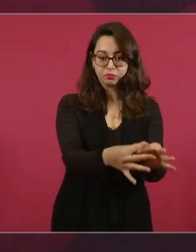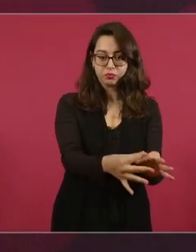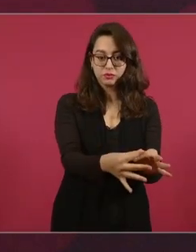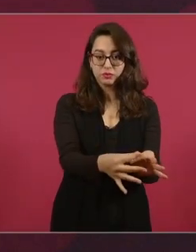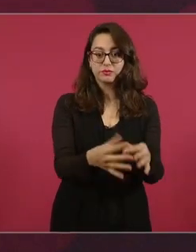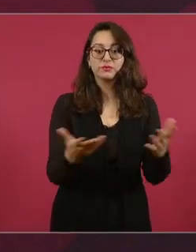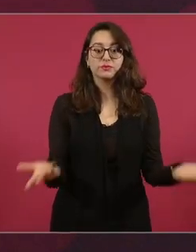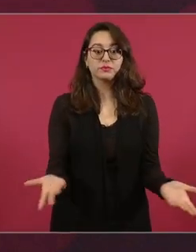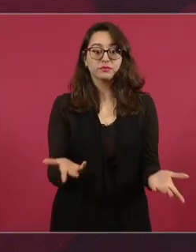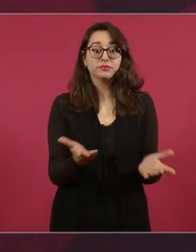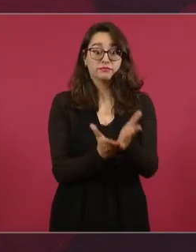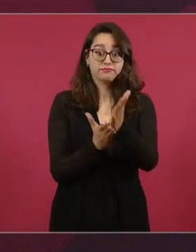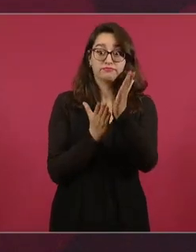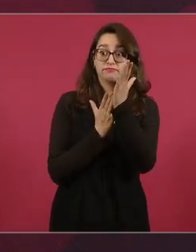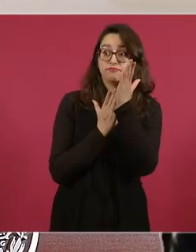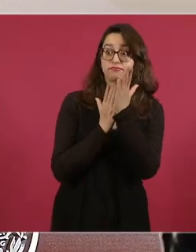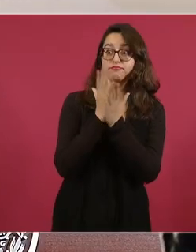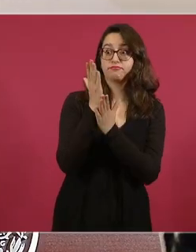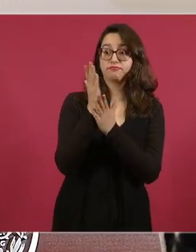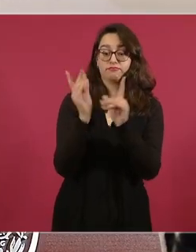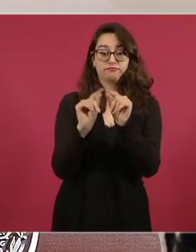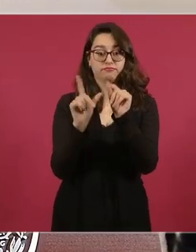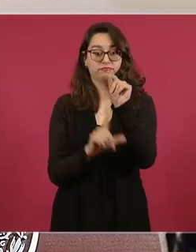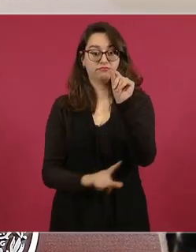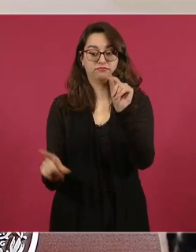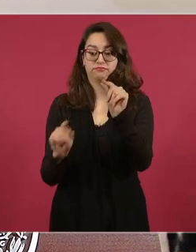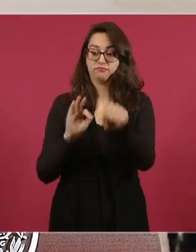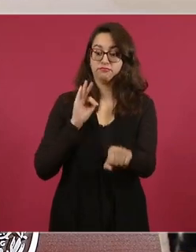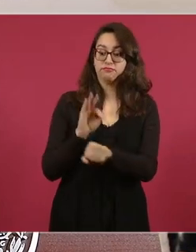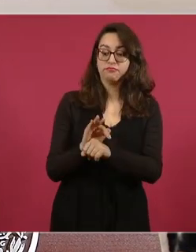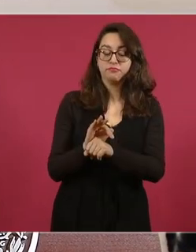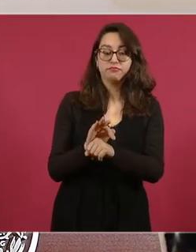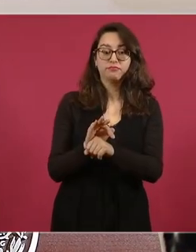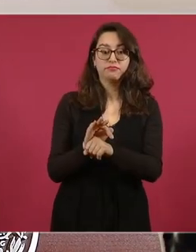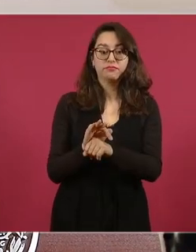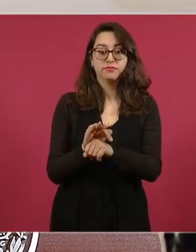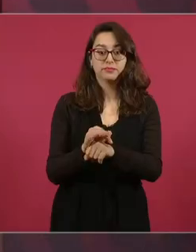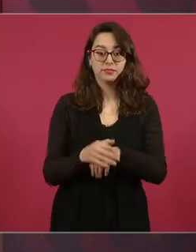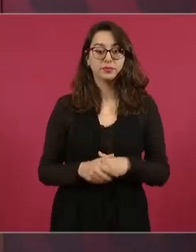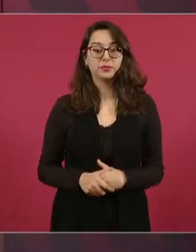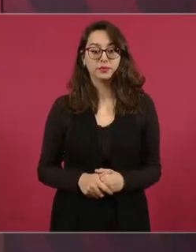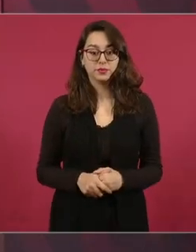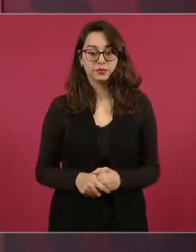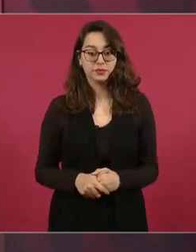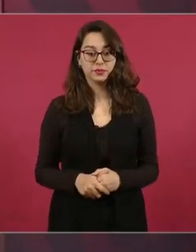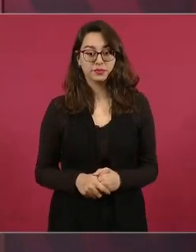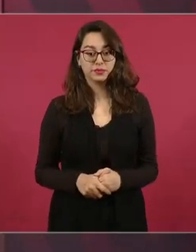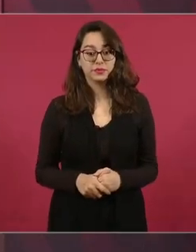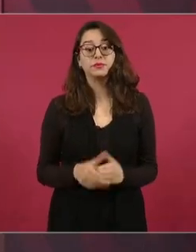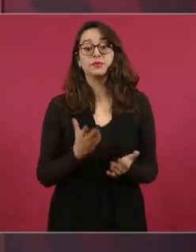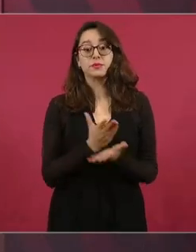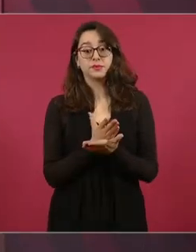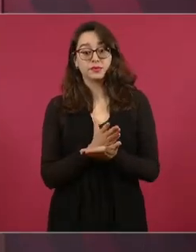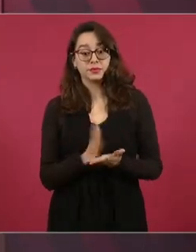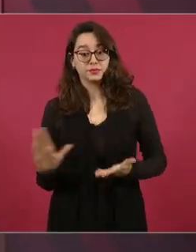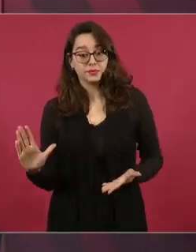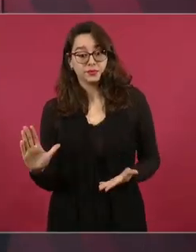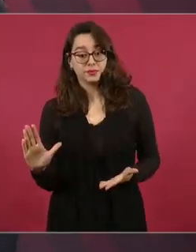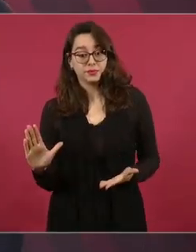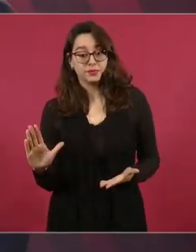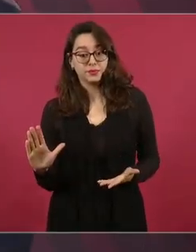lealtad y además tenemos